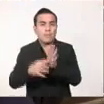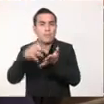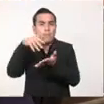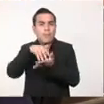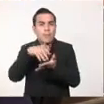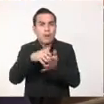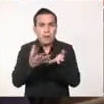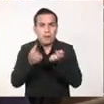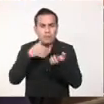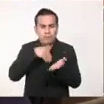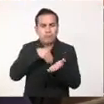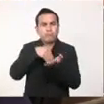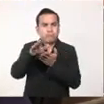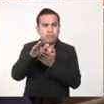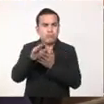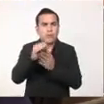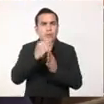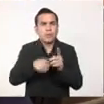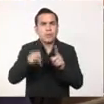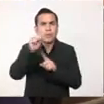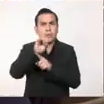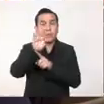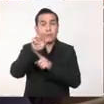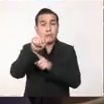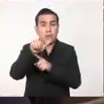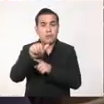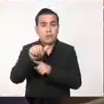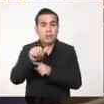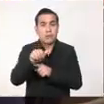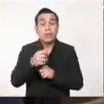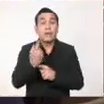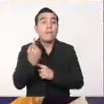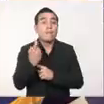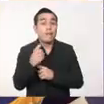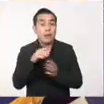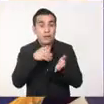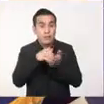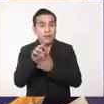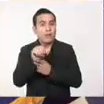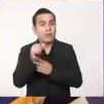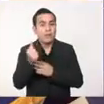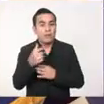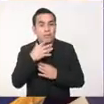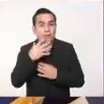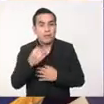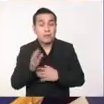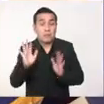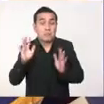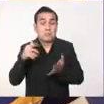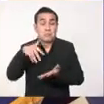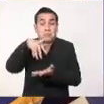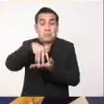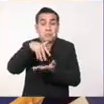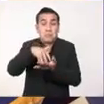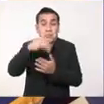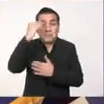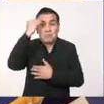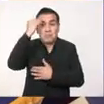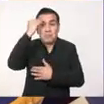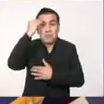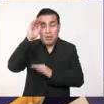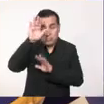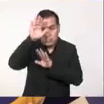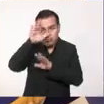pueblo quiere que quitemos a esos funcionarios. Enojados están que no hemos quitado a otros. Y no es el mandato del pueblo, del soberano.